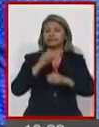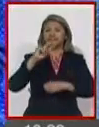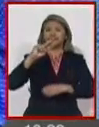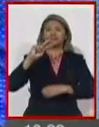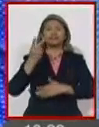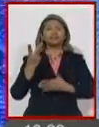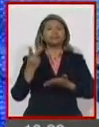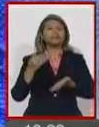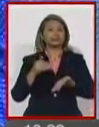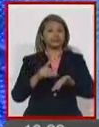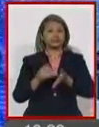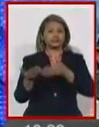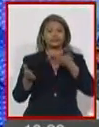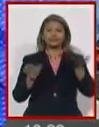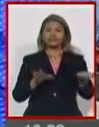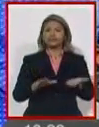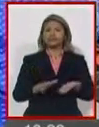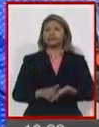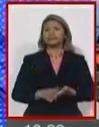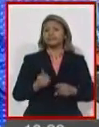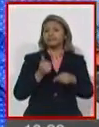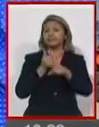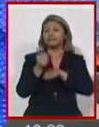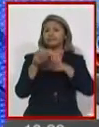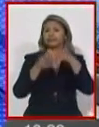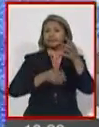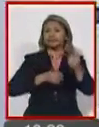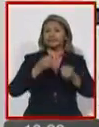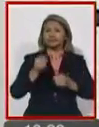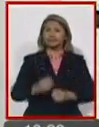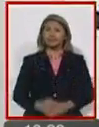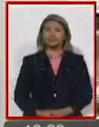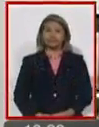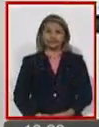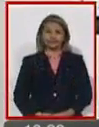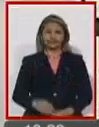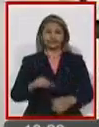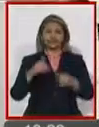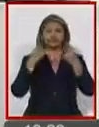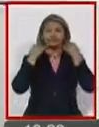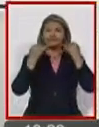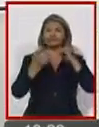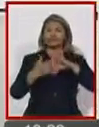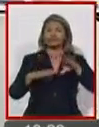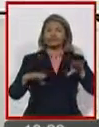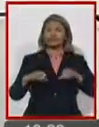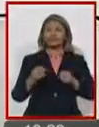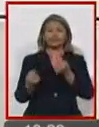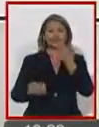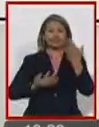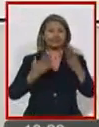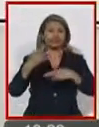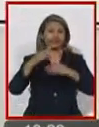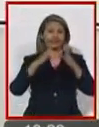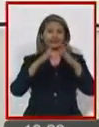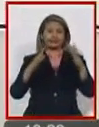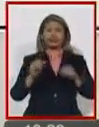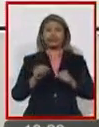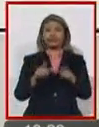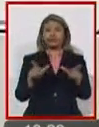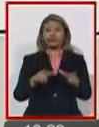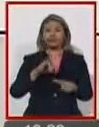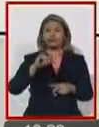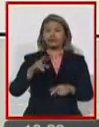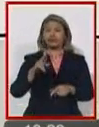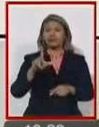el segundo caso de infantes que mueren atragantados por su leche. En otra información, se ha registrado un incendio en una vivienda del